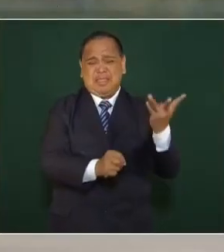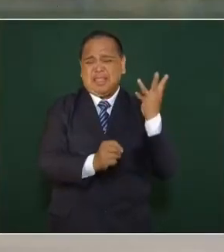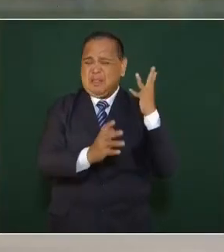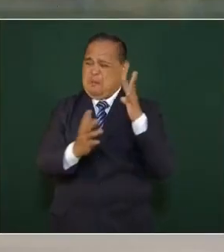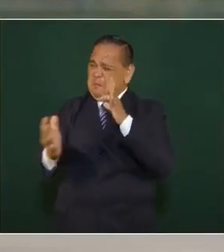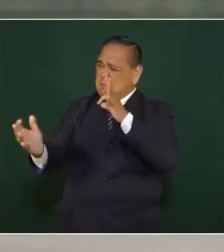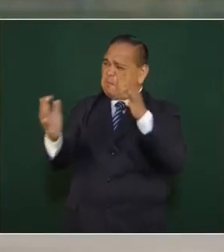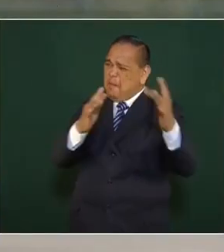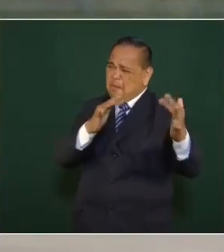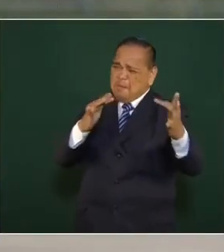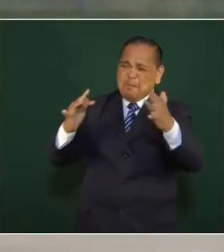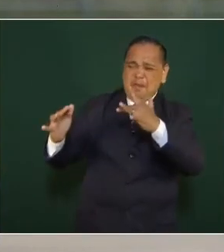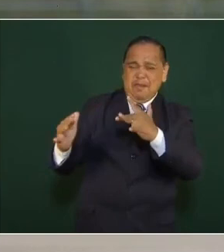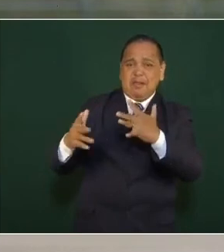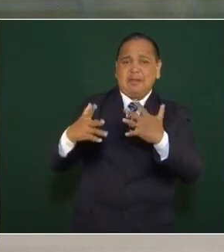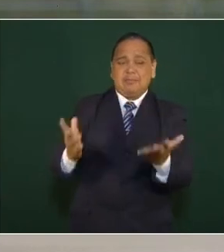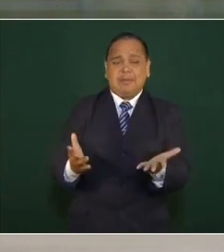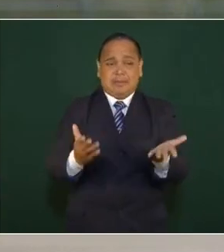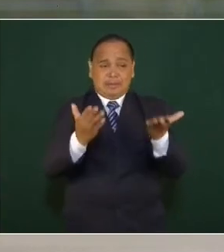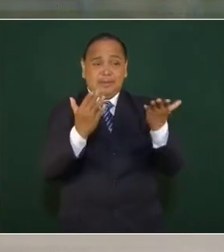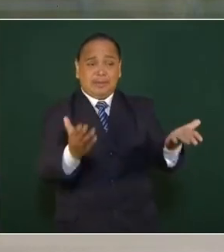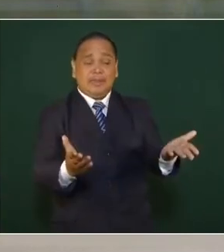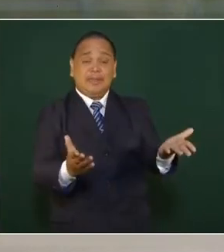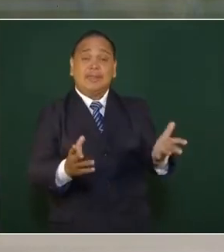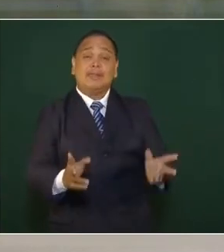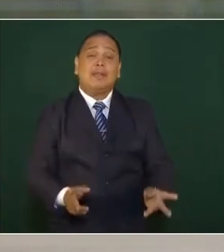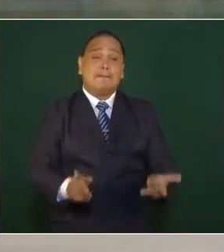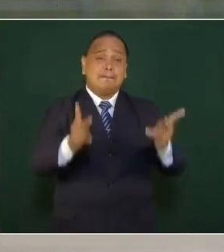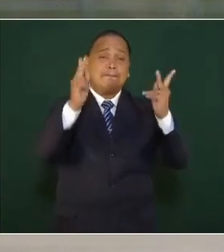nuestro apóstol de la democracia,